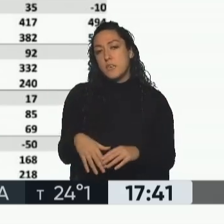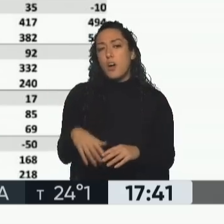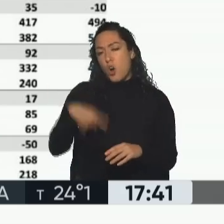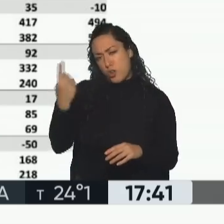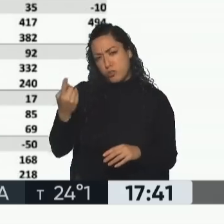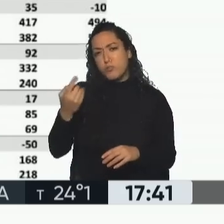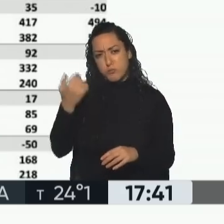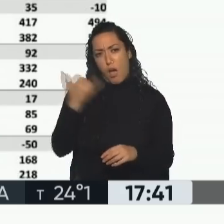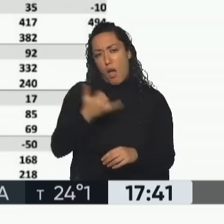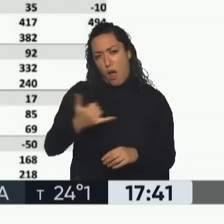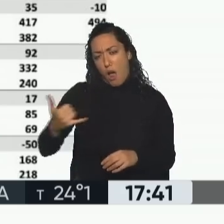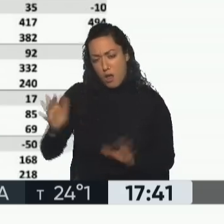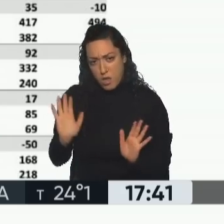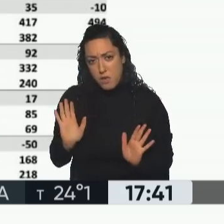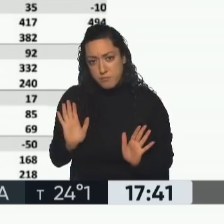comercial que